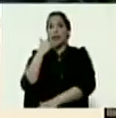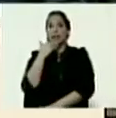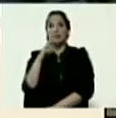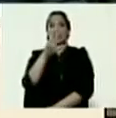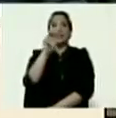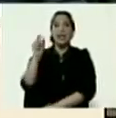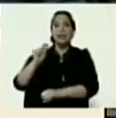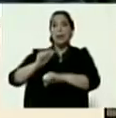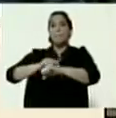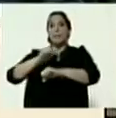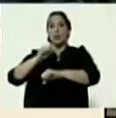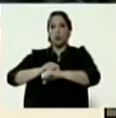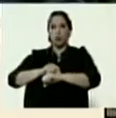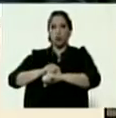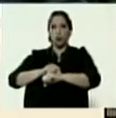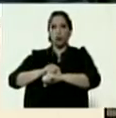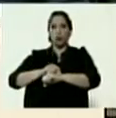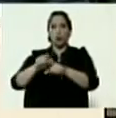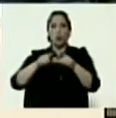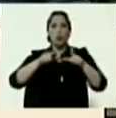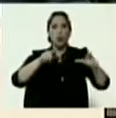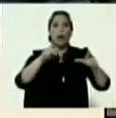minutos en el sector El Paraíso.